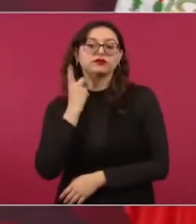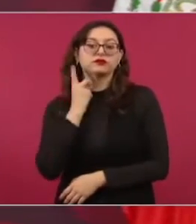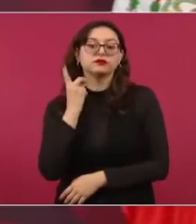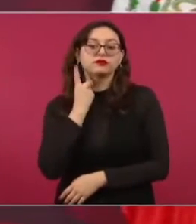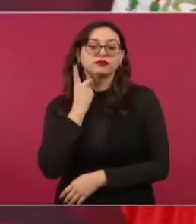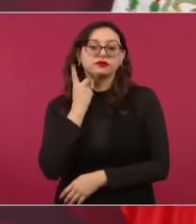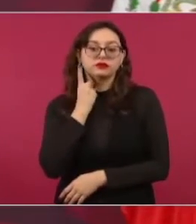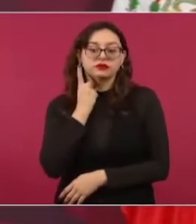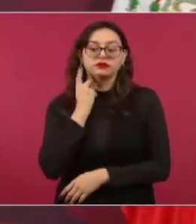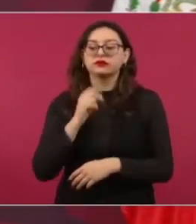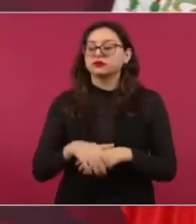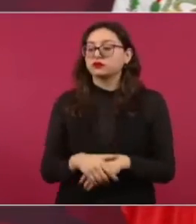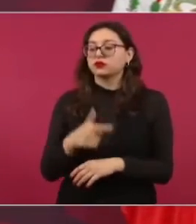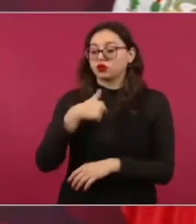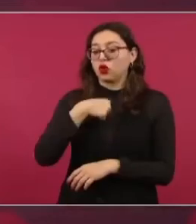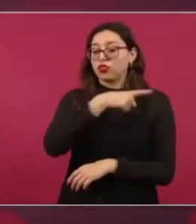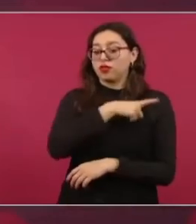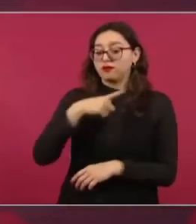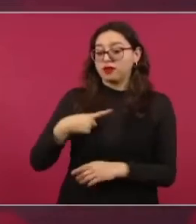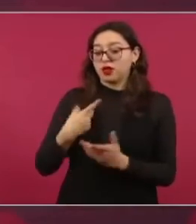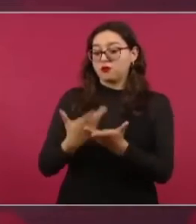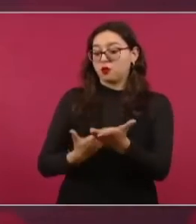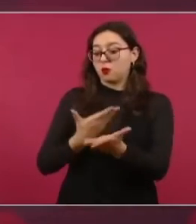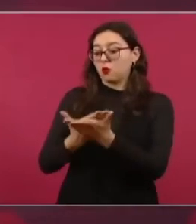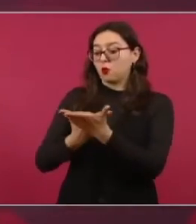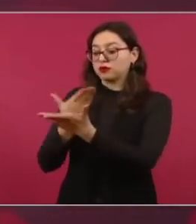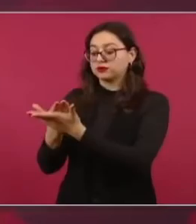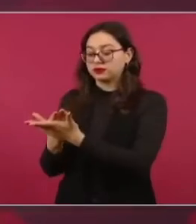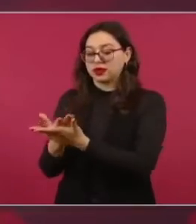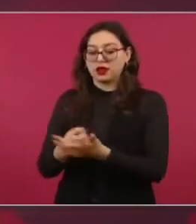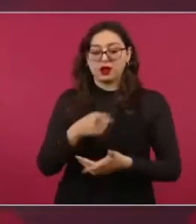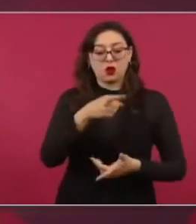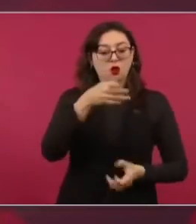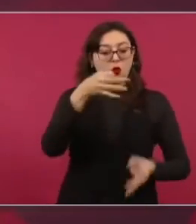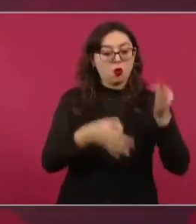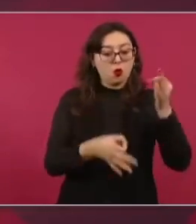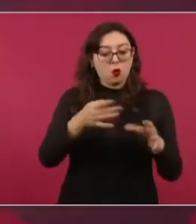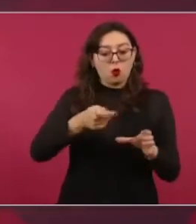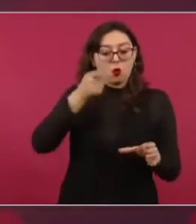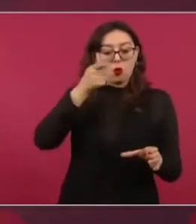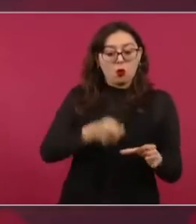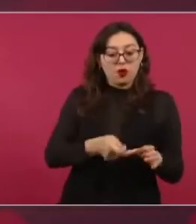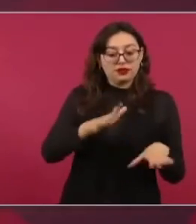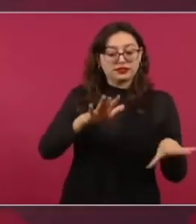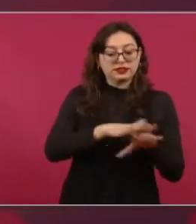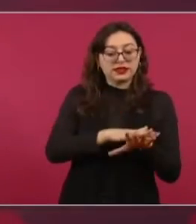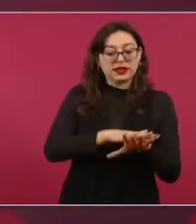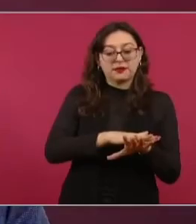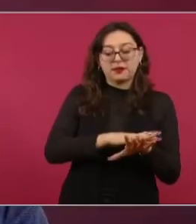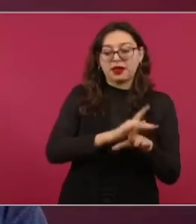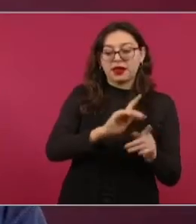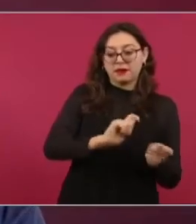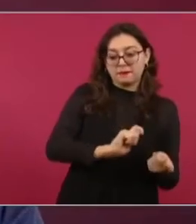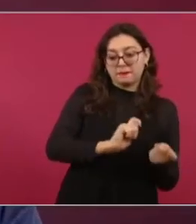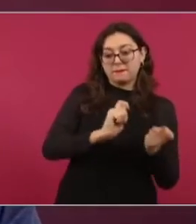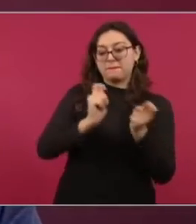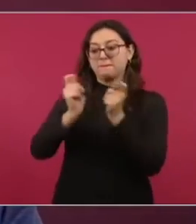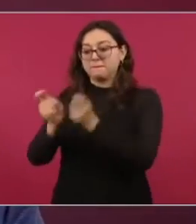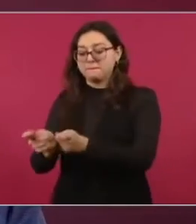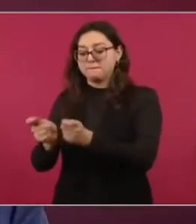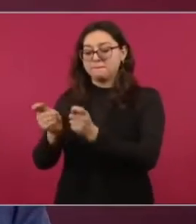jueces a magistrados, ¿sí? Y les pedía yo que la terna